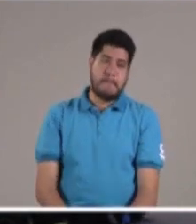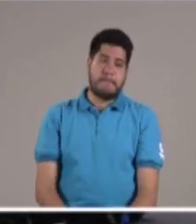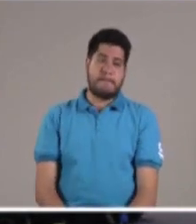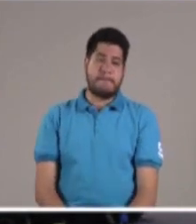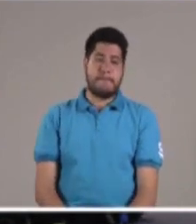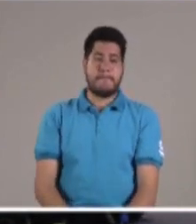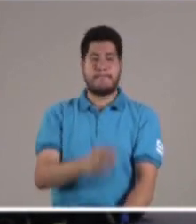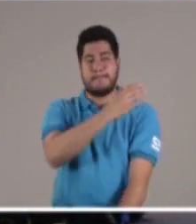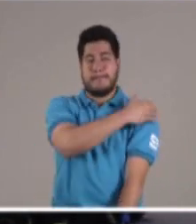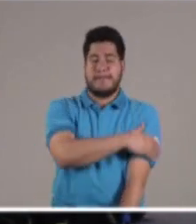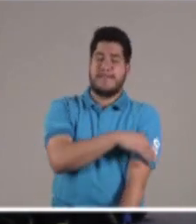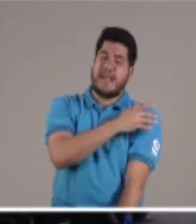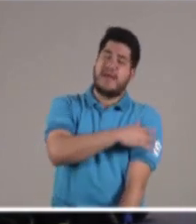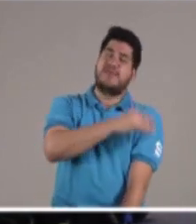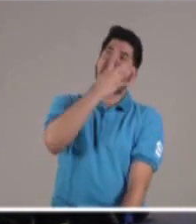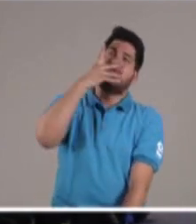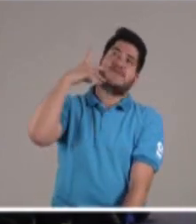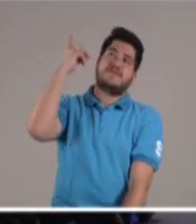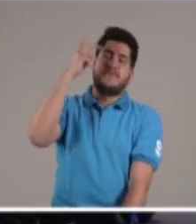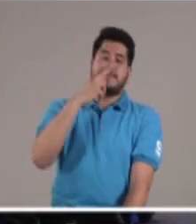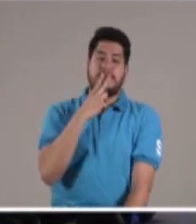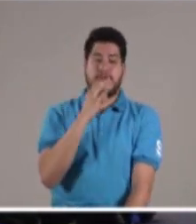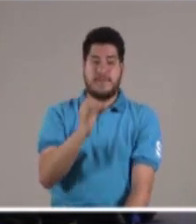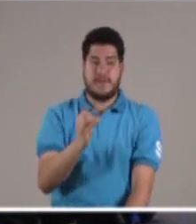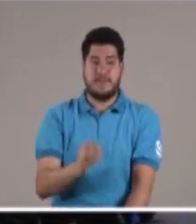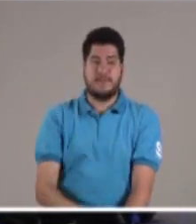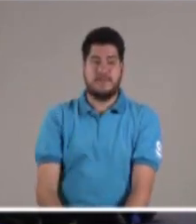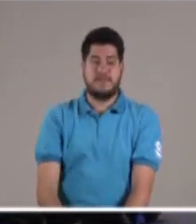qué misericordioso es Dios hermano